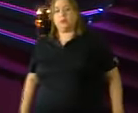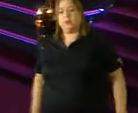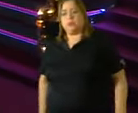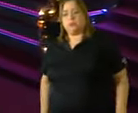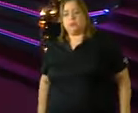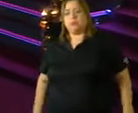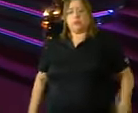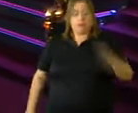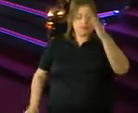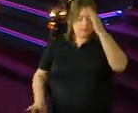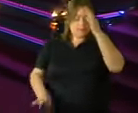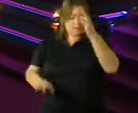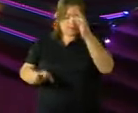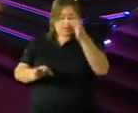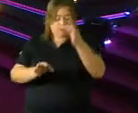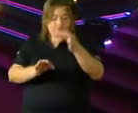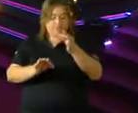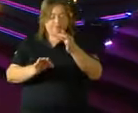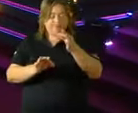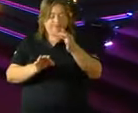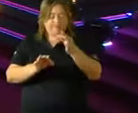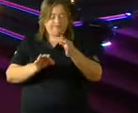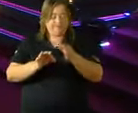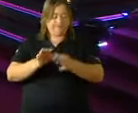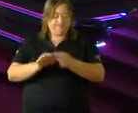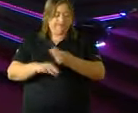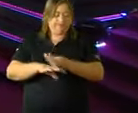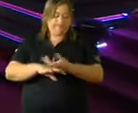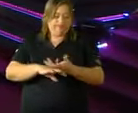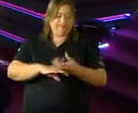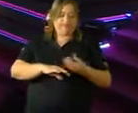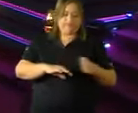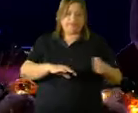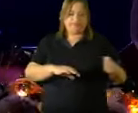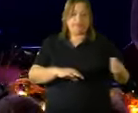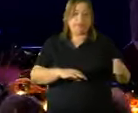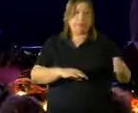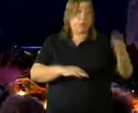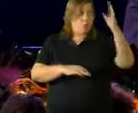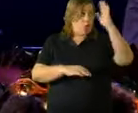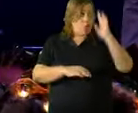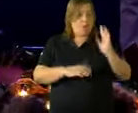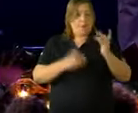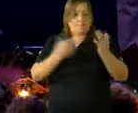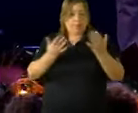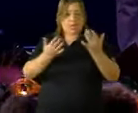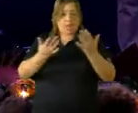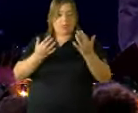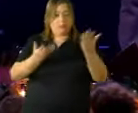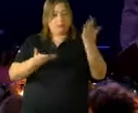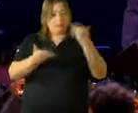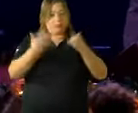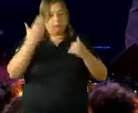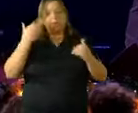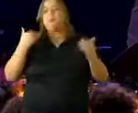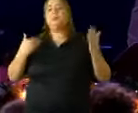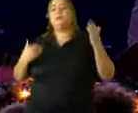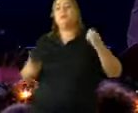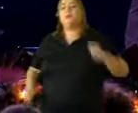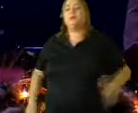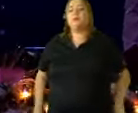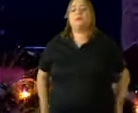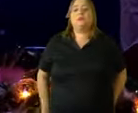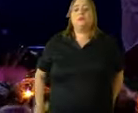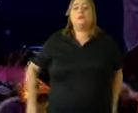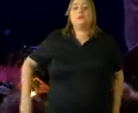fe nunca se agote. Te estoy esperando, ven, ven, ven, ven, ven. Y movimientos